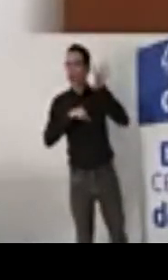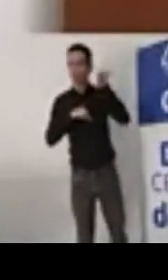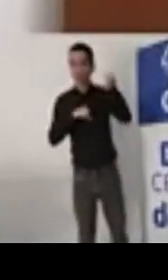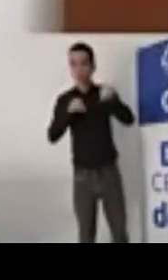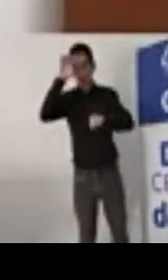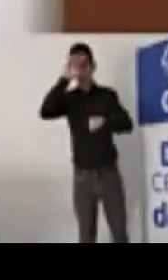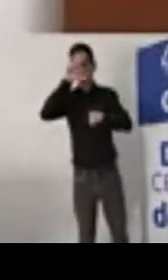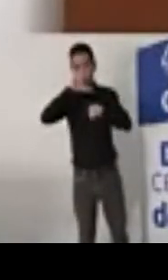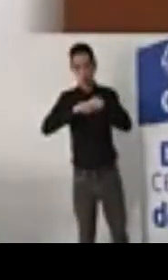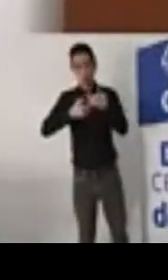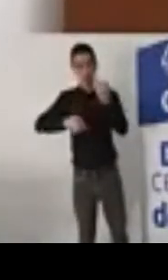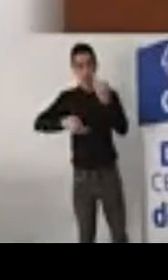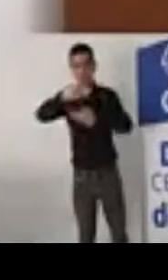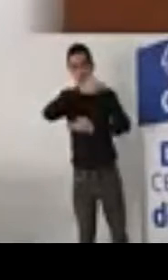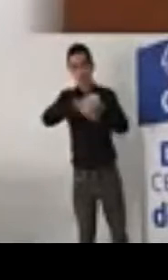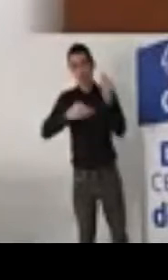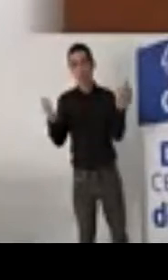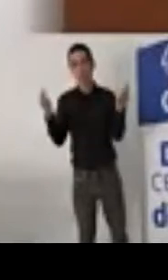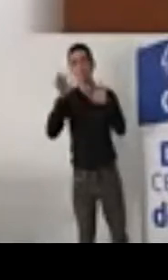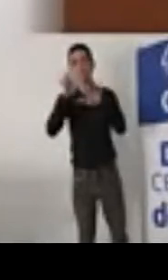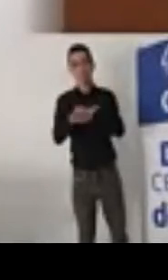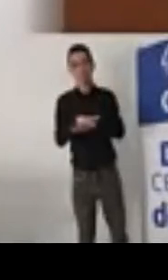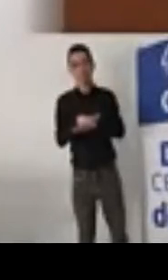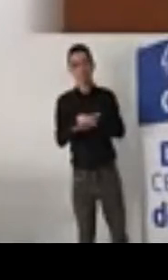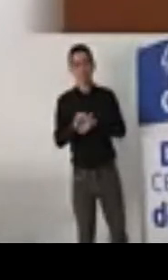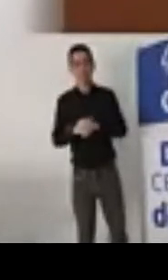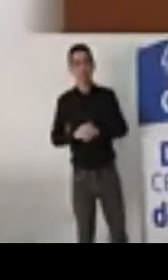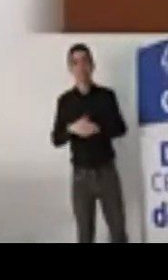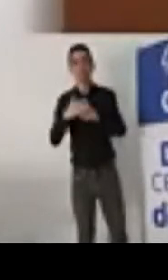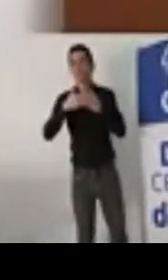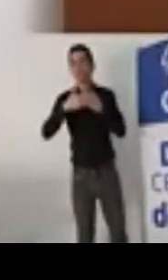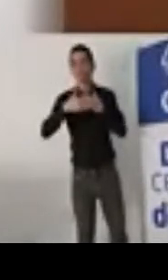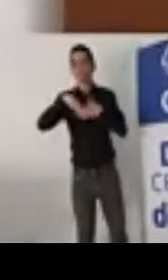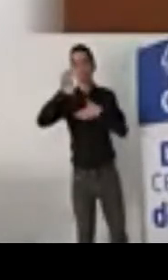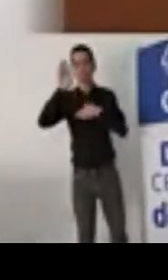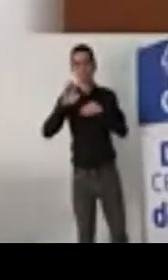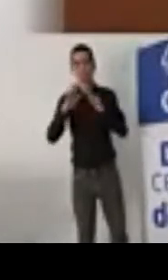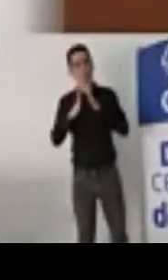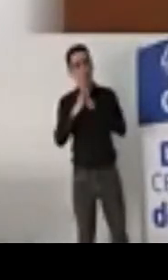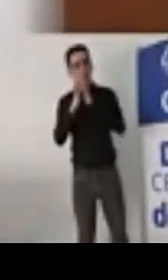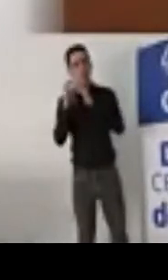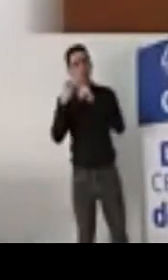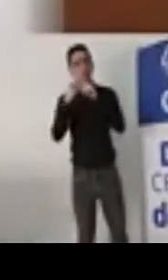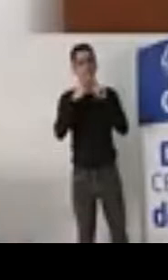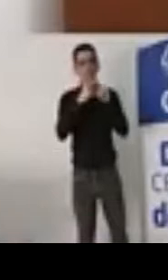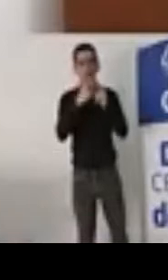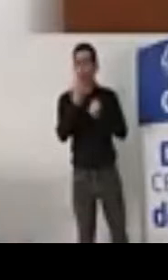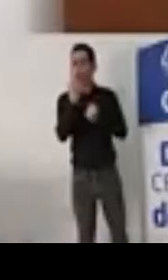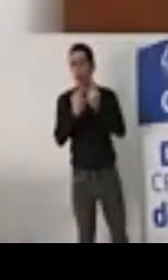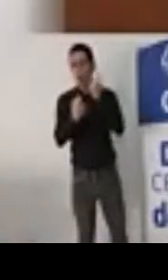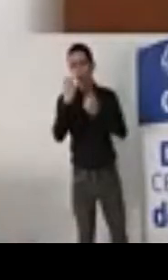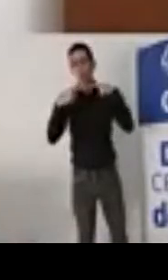tener participaciones de expertos muy, muy importantes en temas de participación juvenil y de